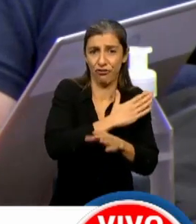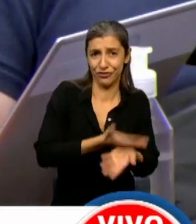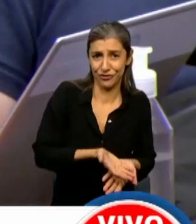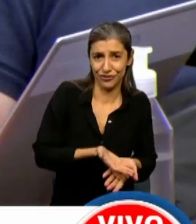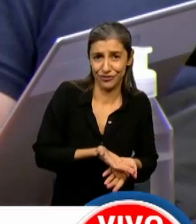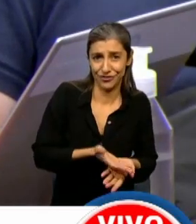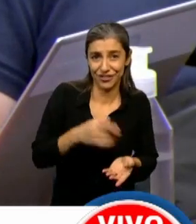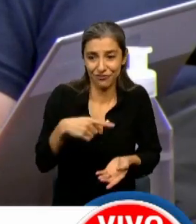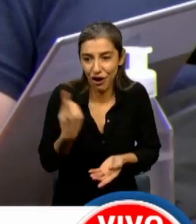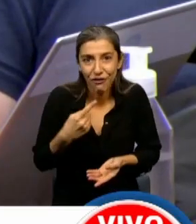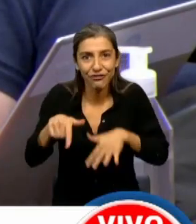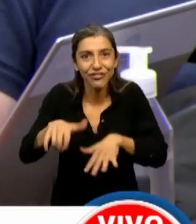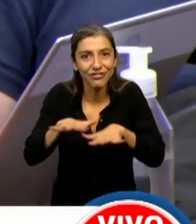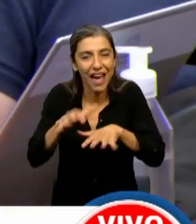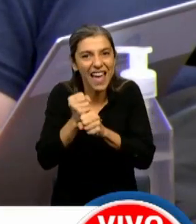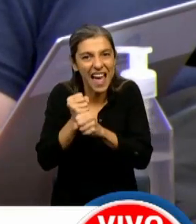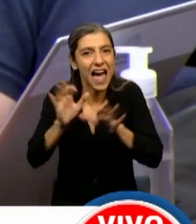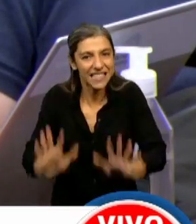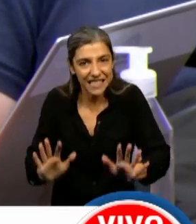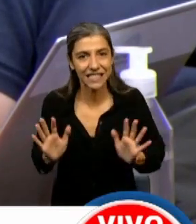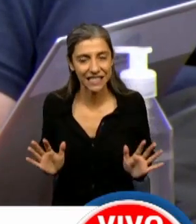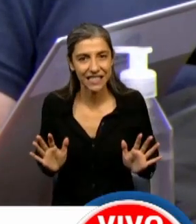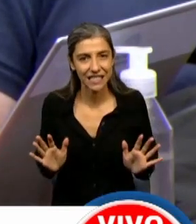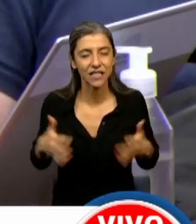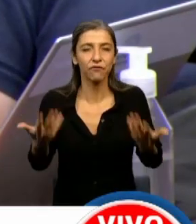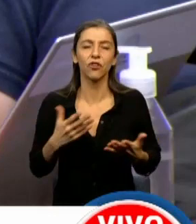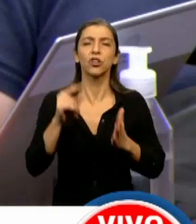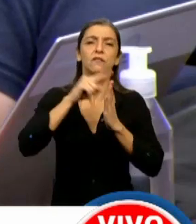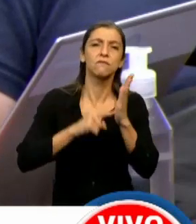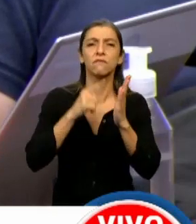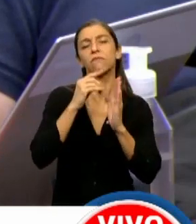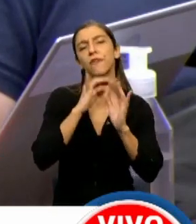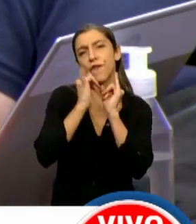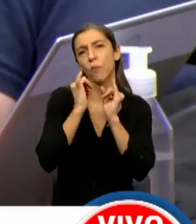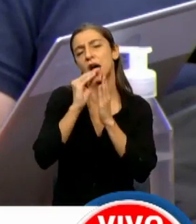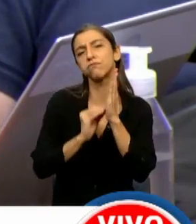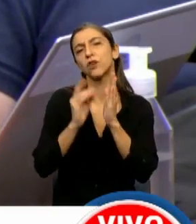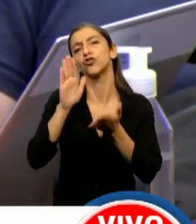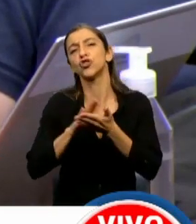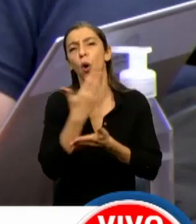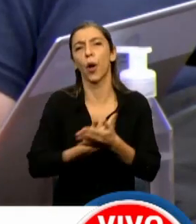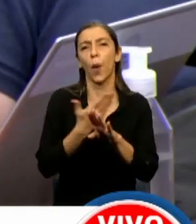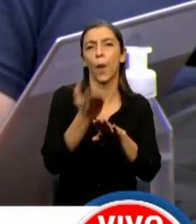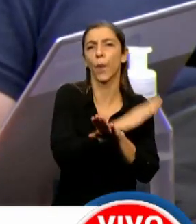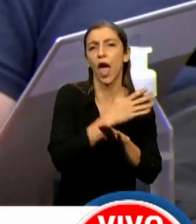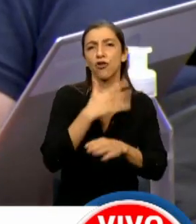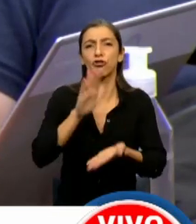No voy a abundar en los datos que ya fueron exhibidos sobre la gestión del gobierno anterior en términos de